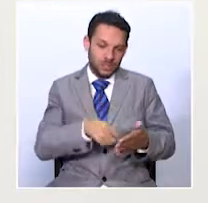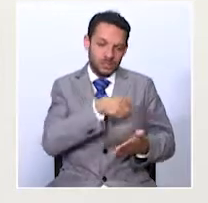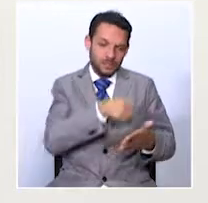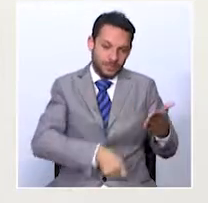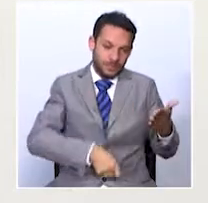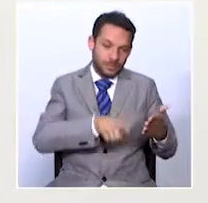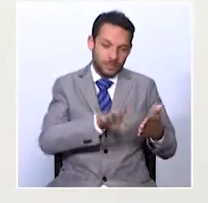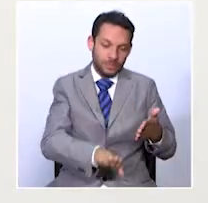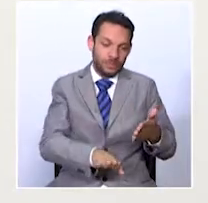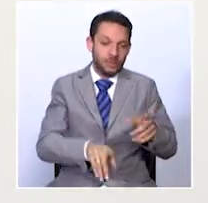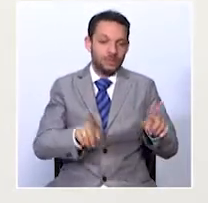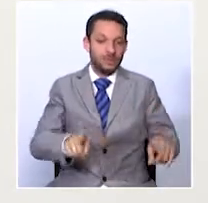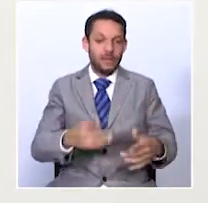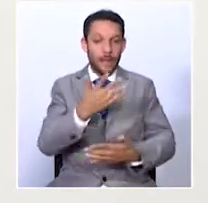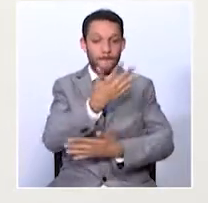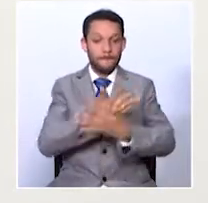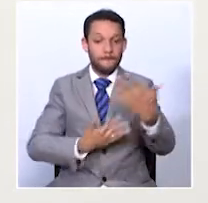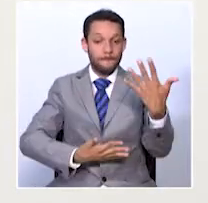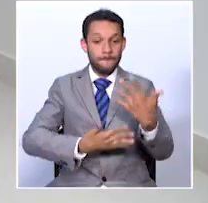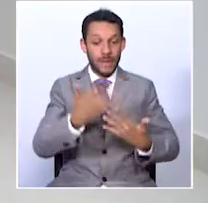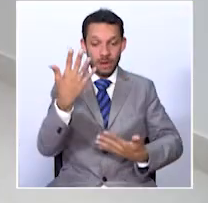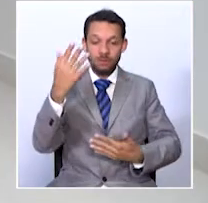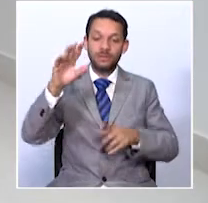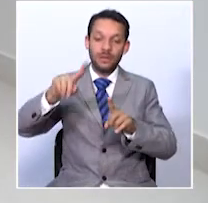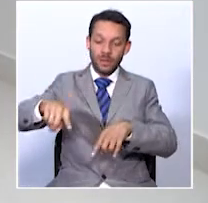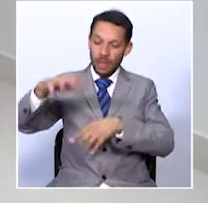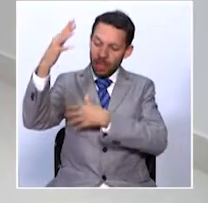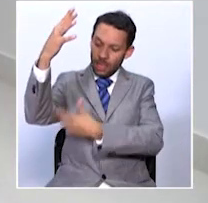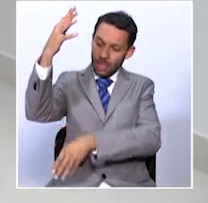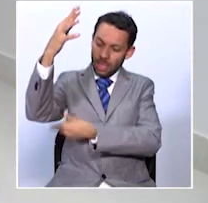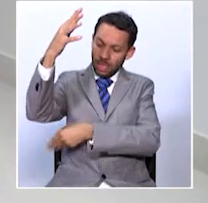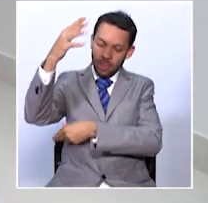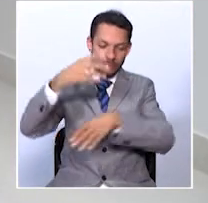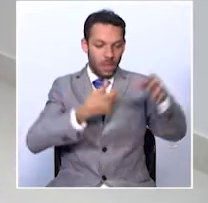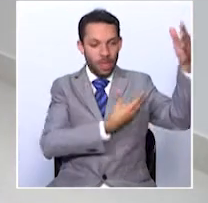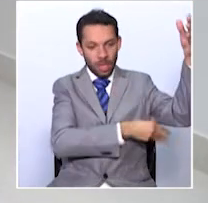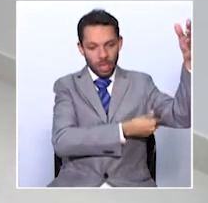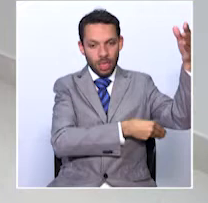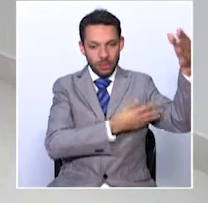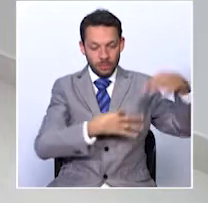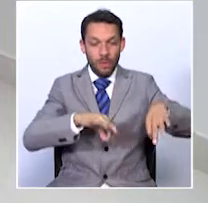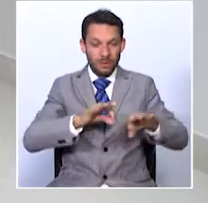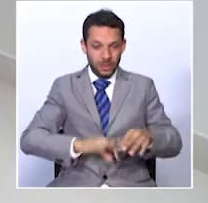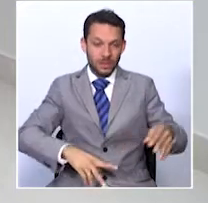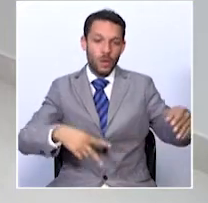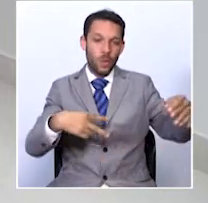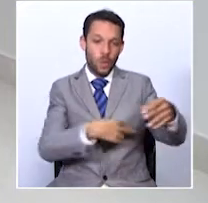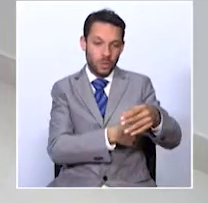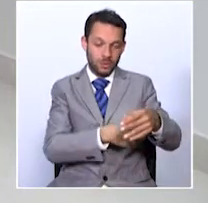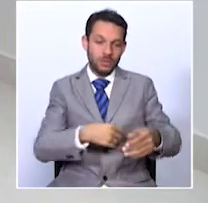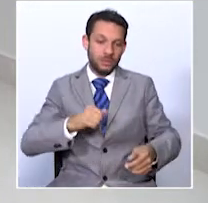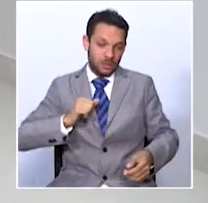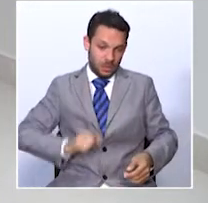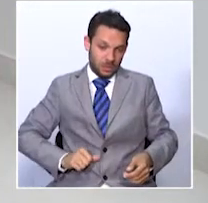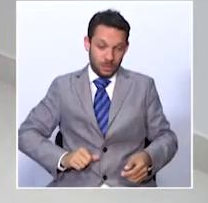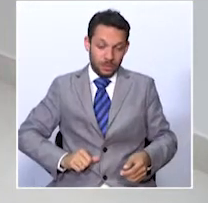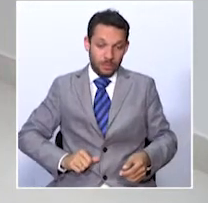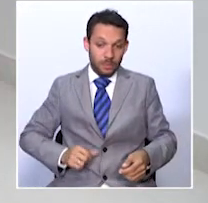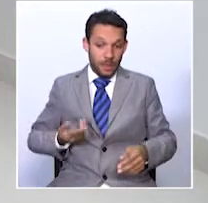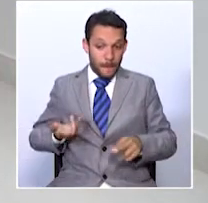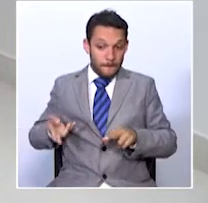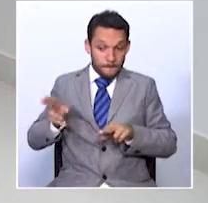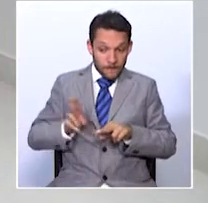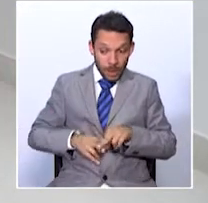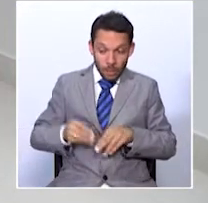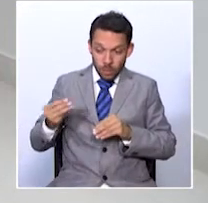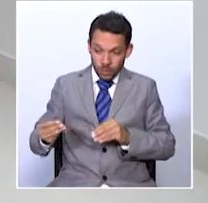zonas de los brazos. Entonces para esto también obviamente hay corrección, pero no se debe abusar de ese ser humano